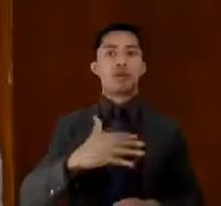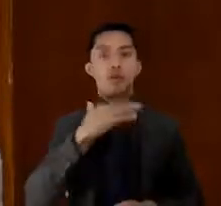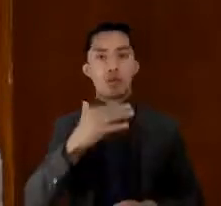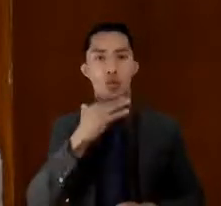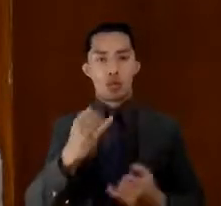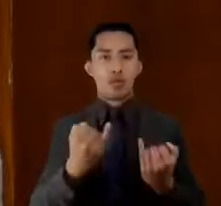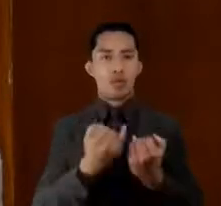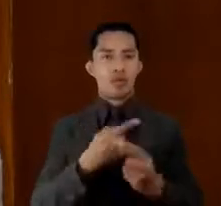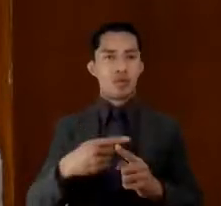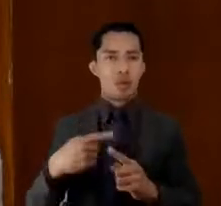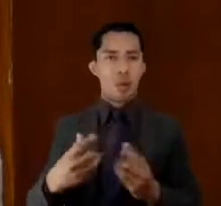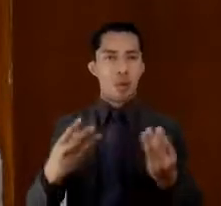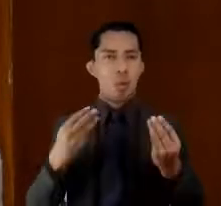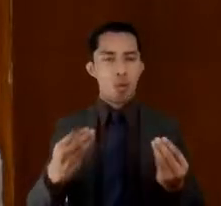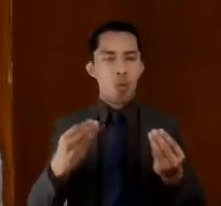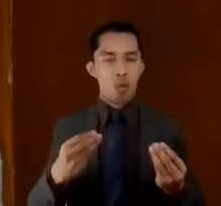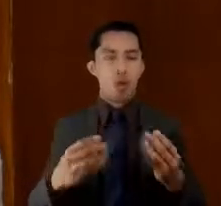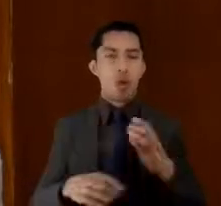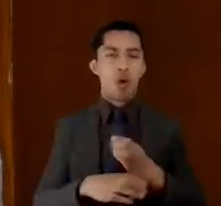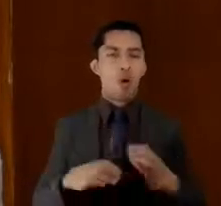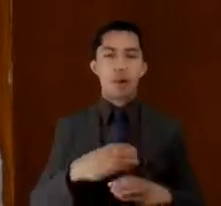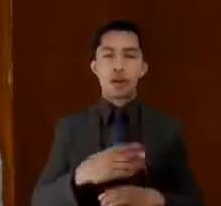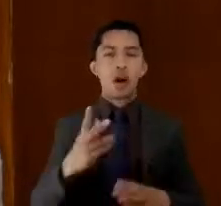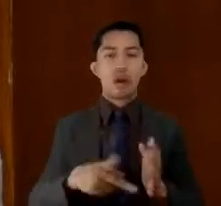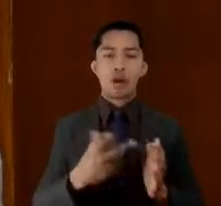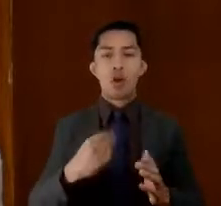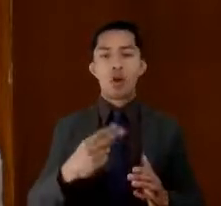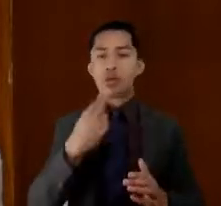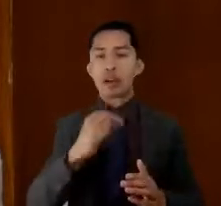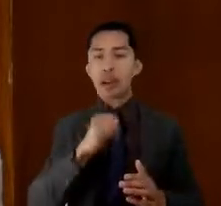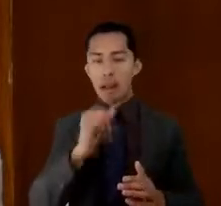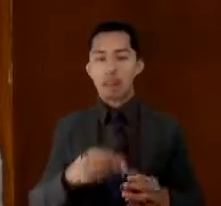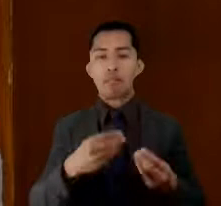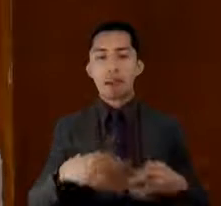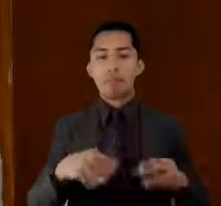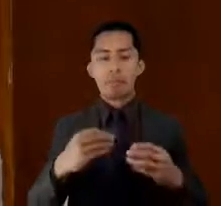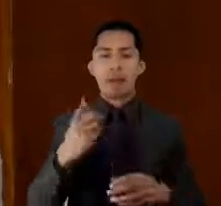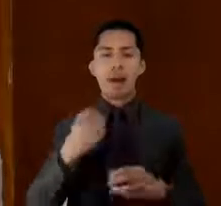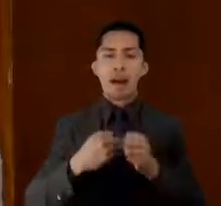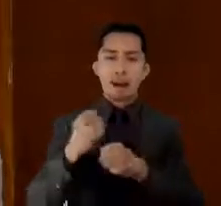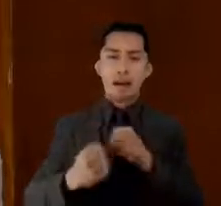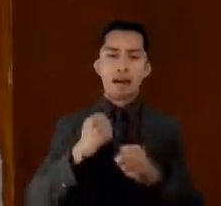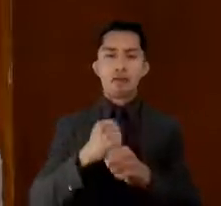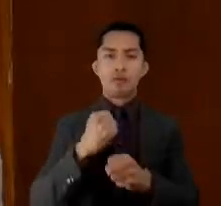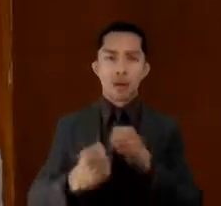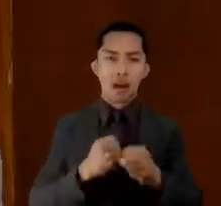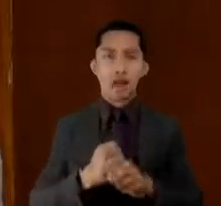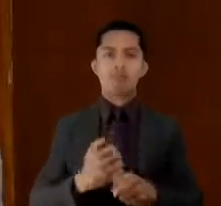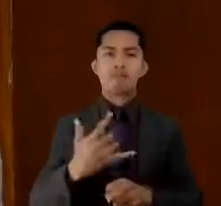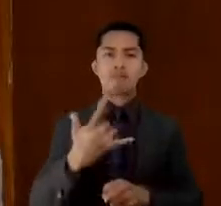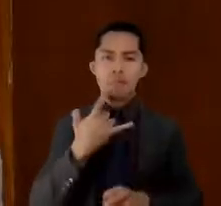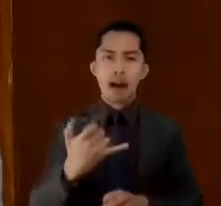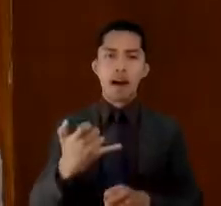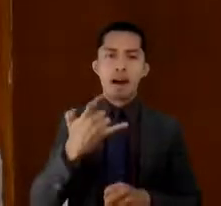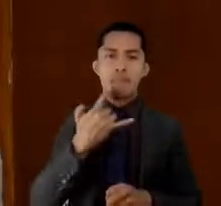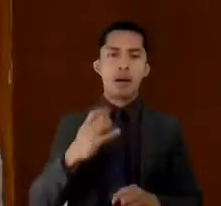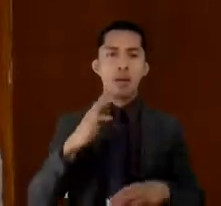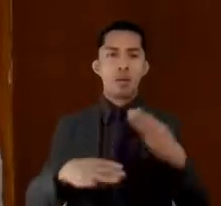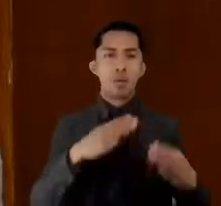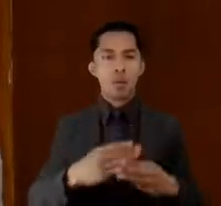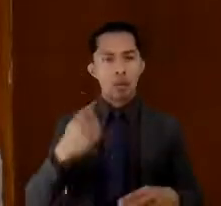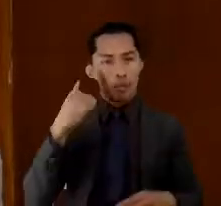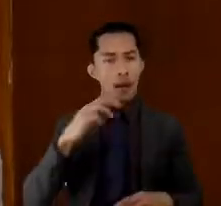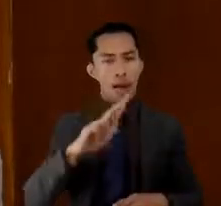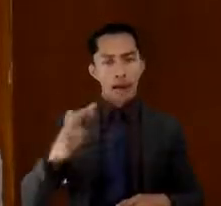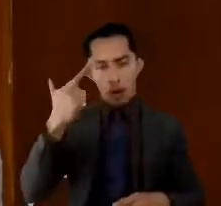explotación de recursos no renovables. Desde hace décadas, centenares de esfuerzos se han emprendido por todo el mundo para recordarle a